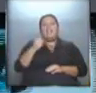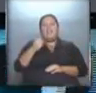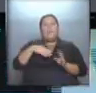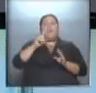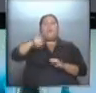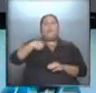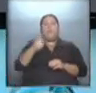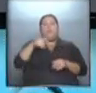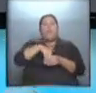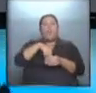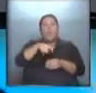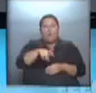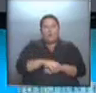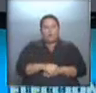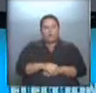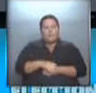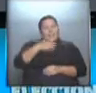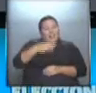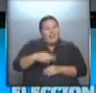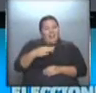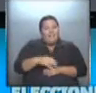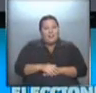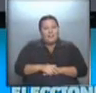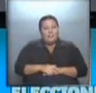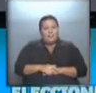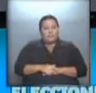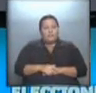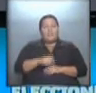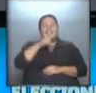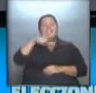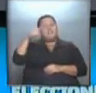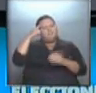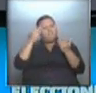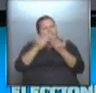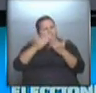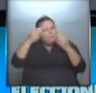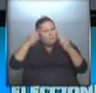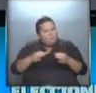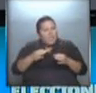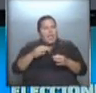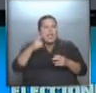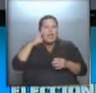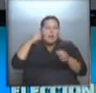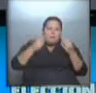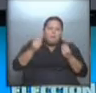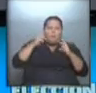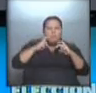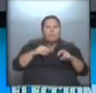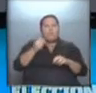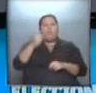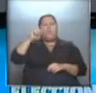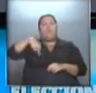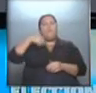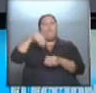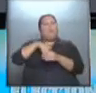sido las motivaciones de ese voto. Lo cierto es que cuando uno analiza en serio, digamos, con un poquito más de rigurosidad, cuáles son las razones del